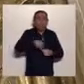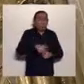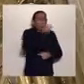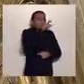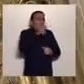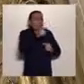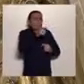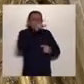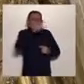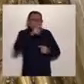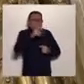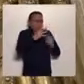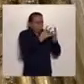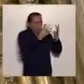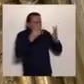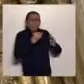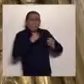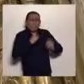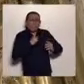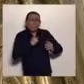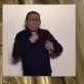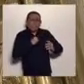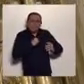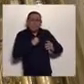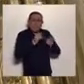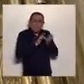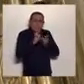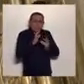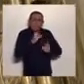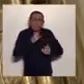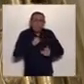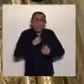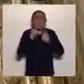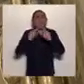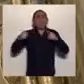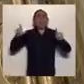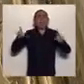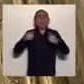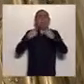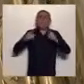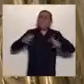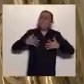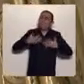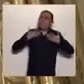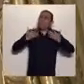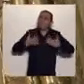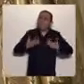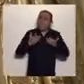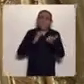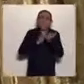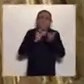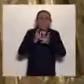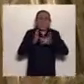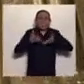Hoy la Iglesia victoriosa canta y goza. Cristo